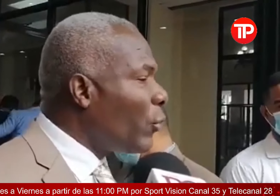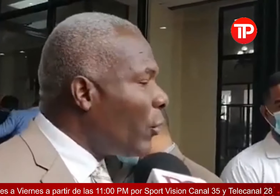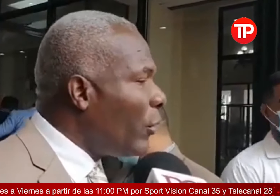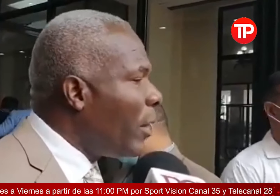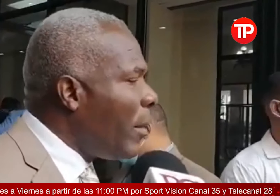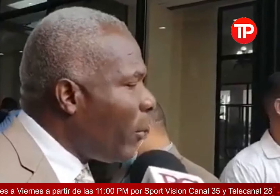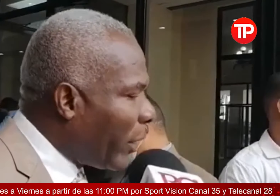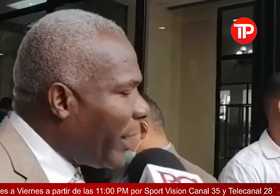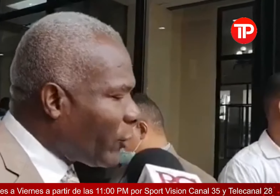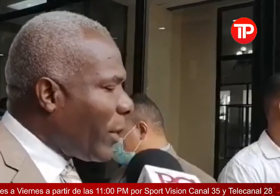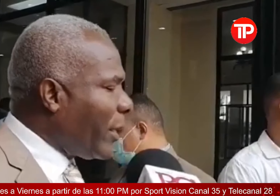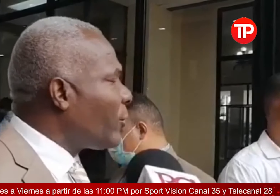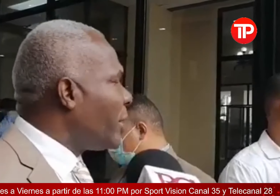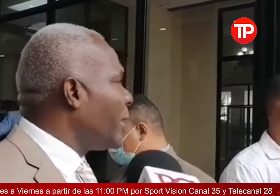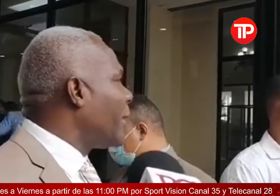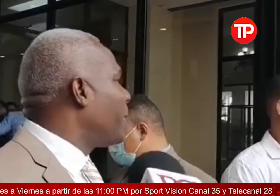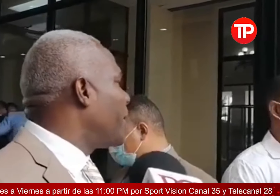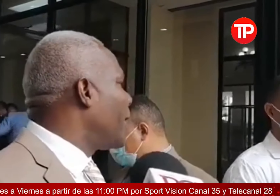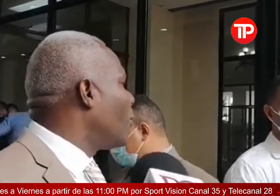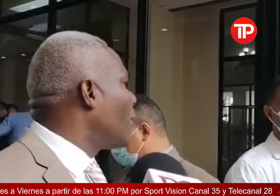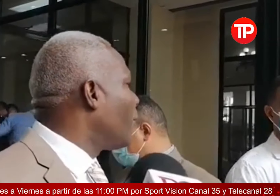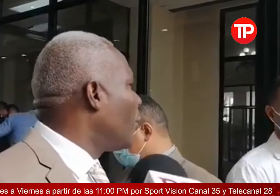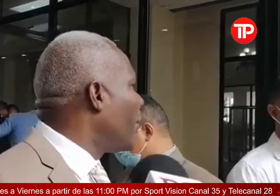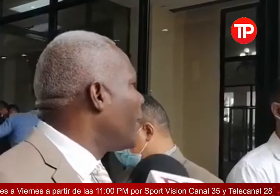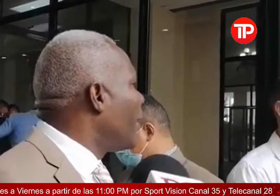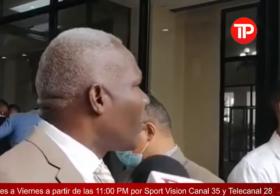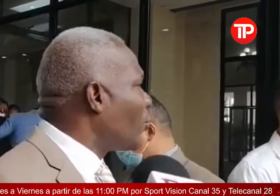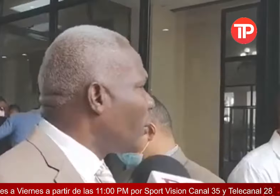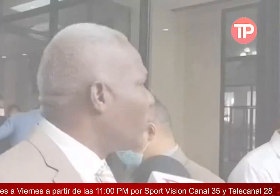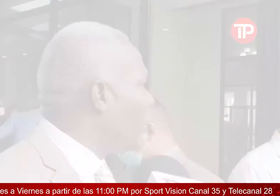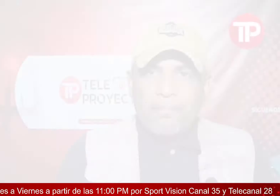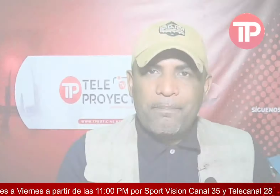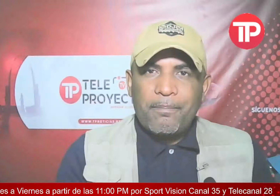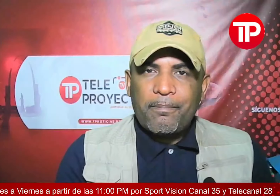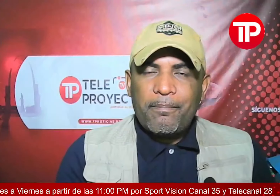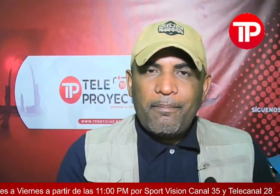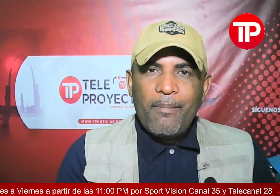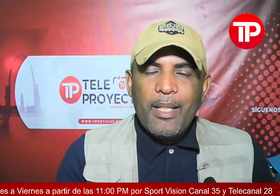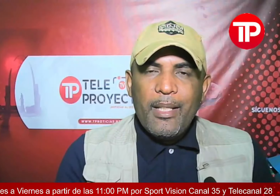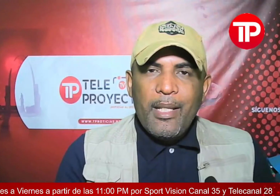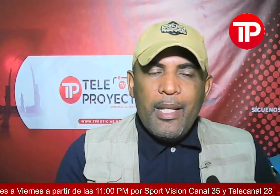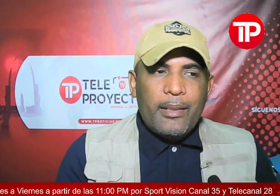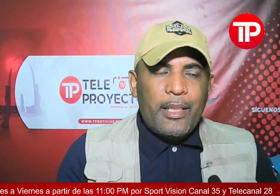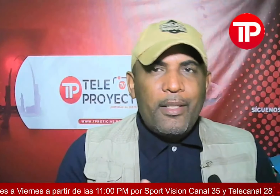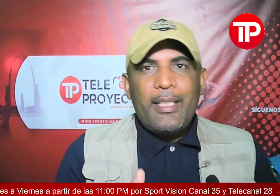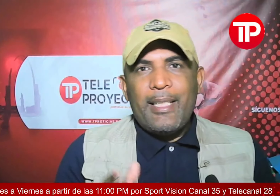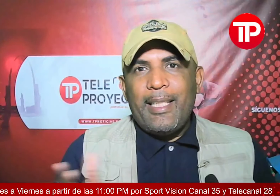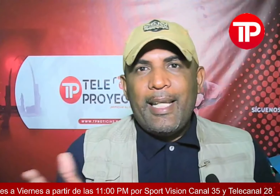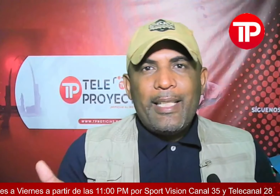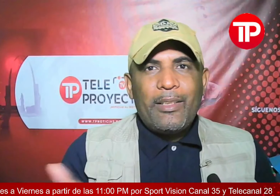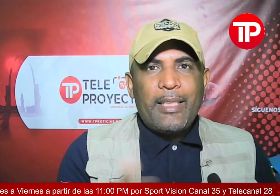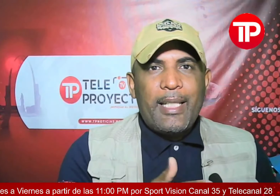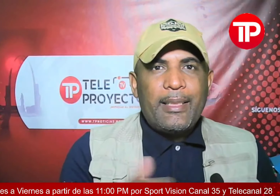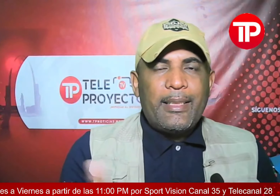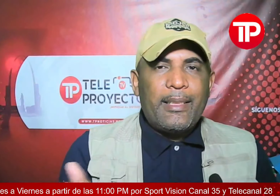jugando su rol porque esos casos se siguen repitiendo de una forma consecutiva. Señores, y